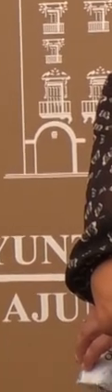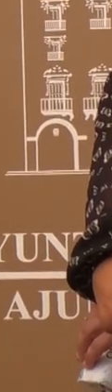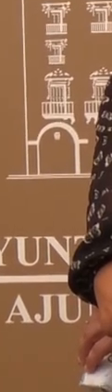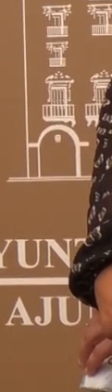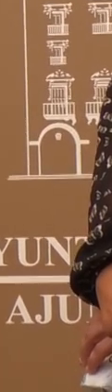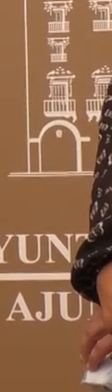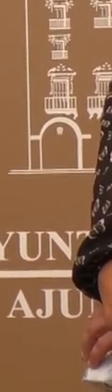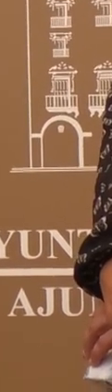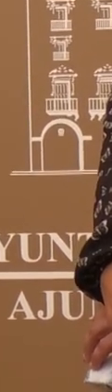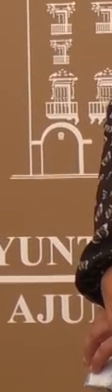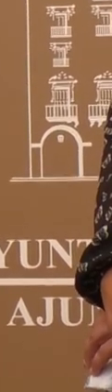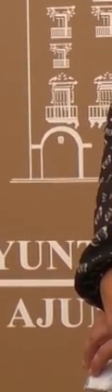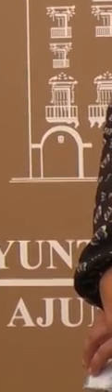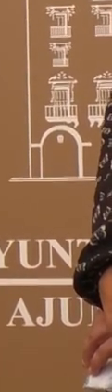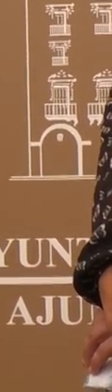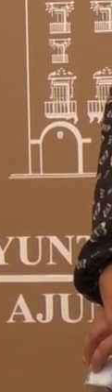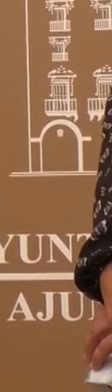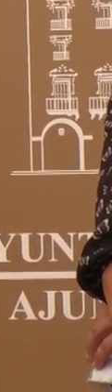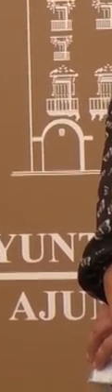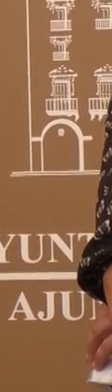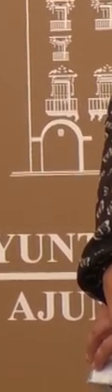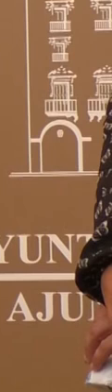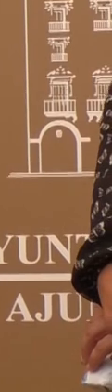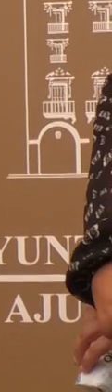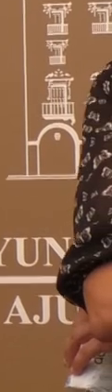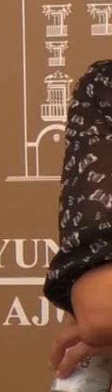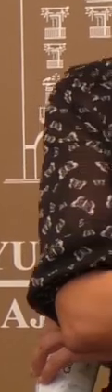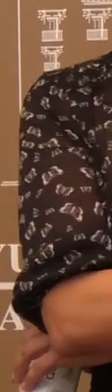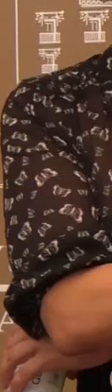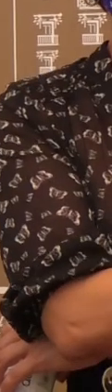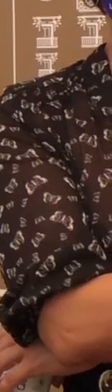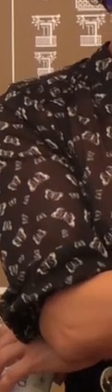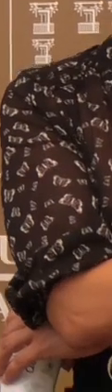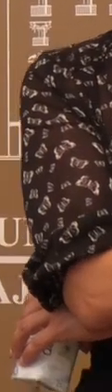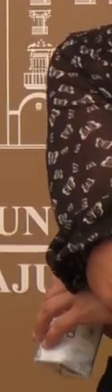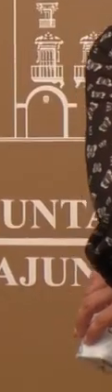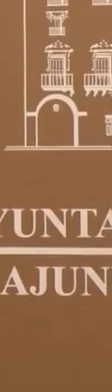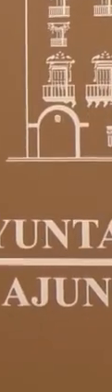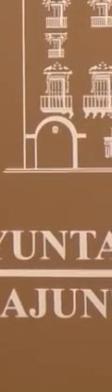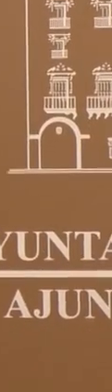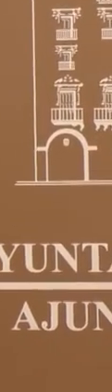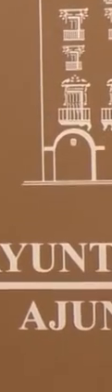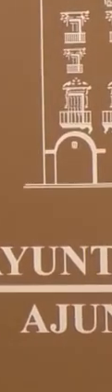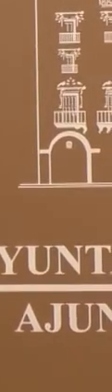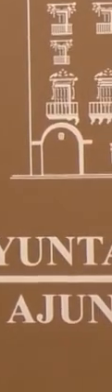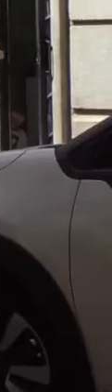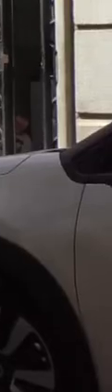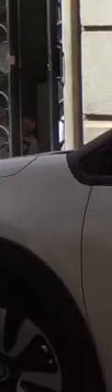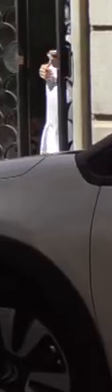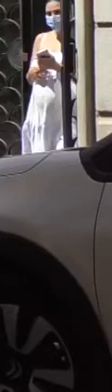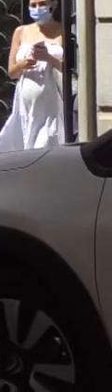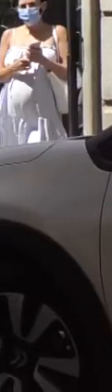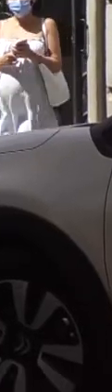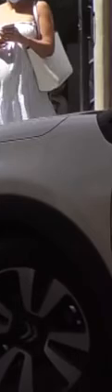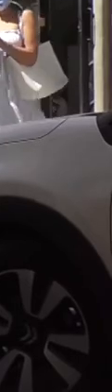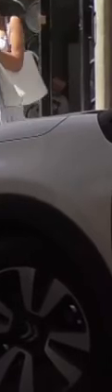restricción y en los recortes en la asistencia de atención primaria, etcétera, etcétera. Tanto Barcala